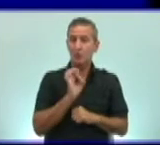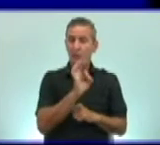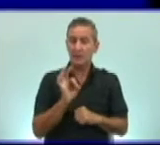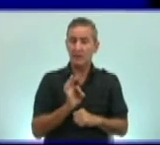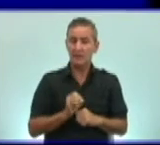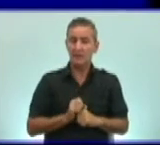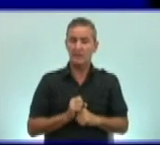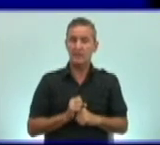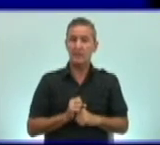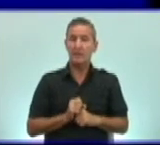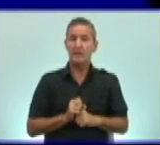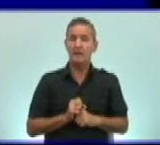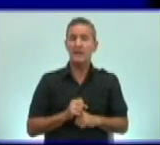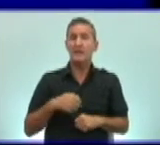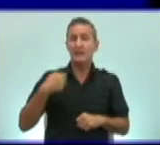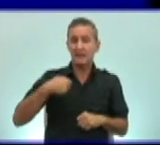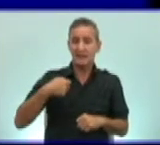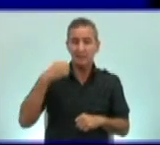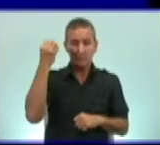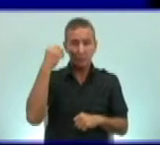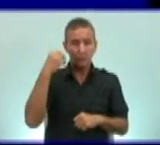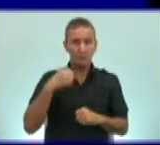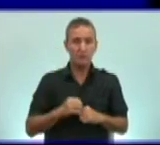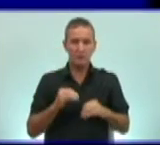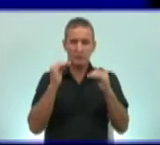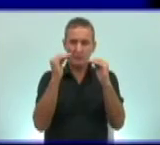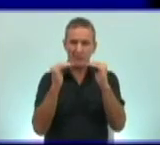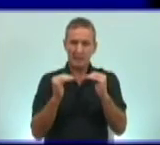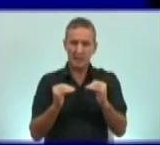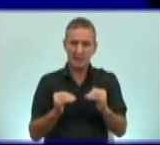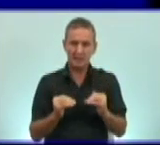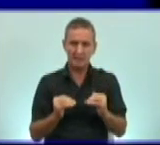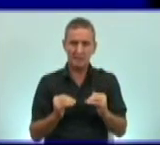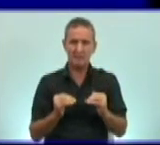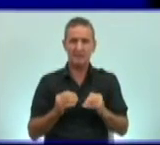forma cuantitativa un electrolito en fuerte o débil.